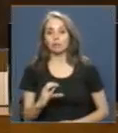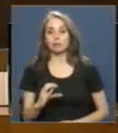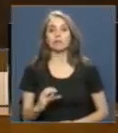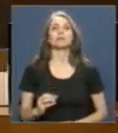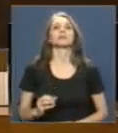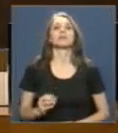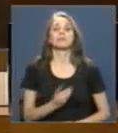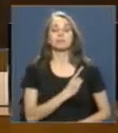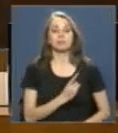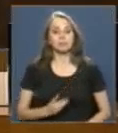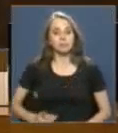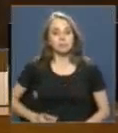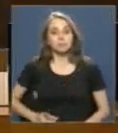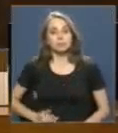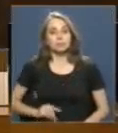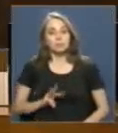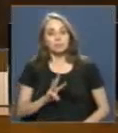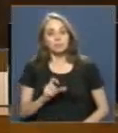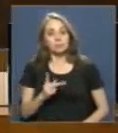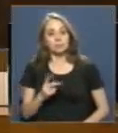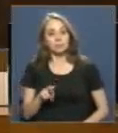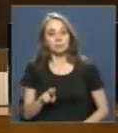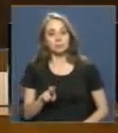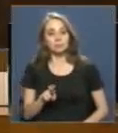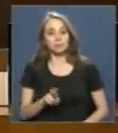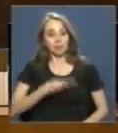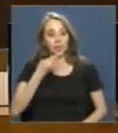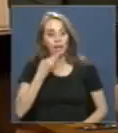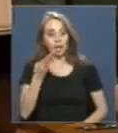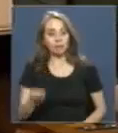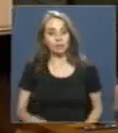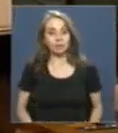Matías Walker Prieto. Tiene la palabra.